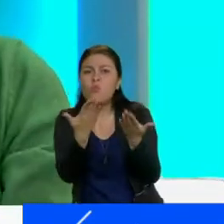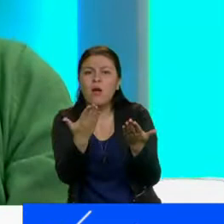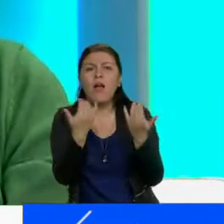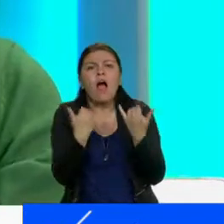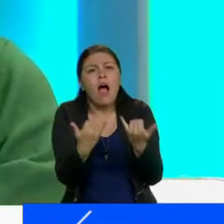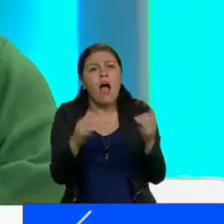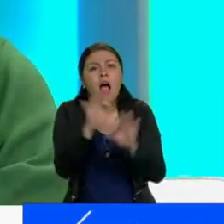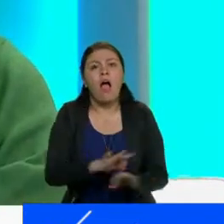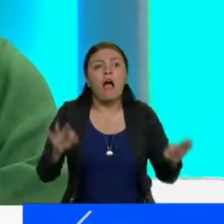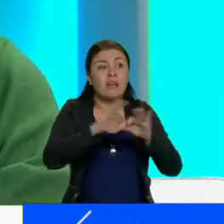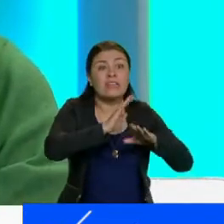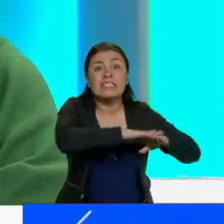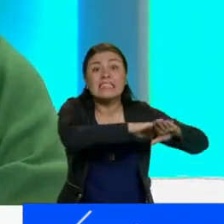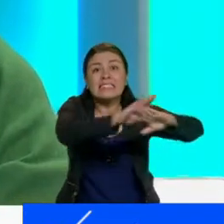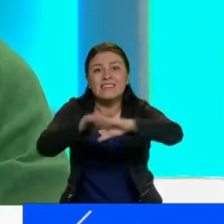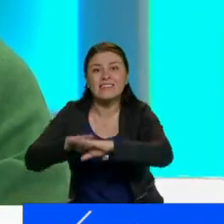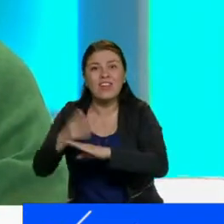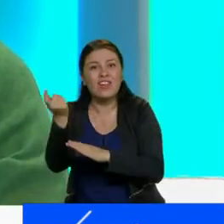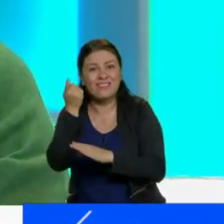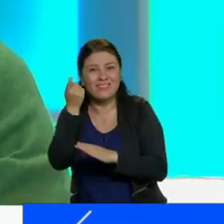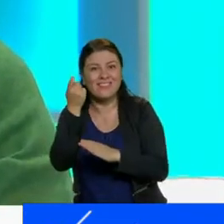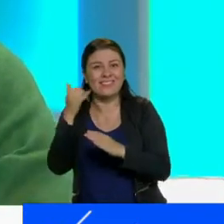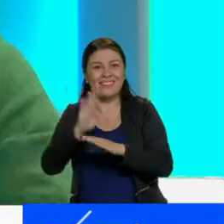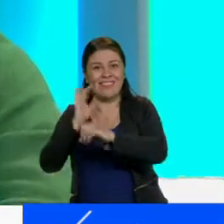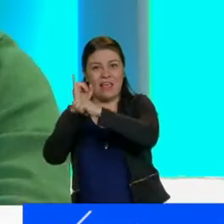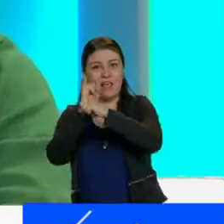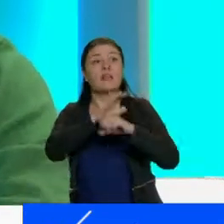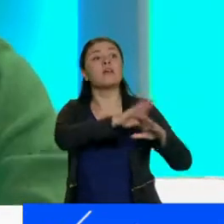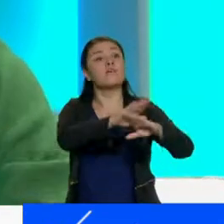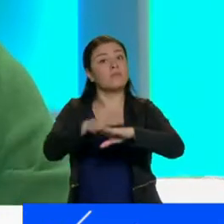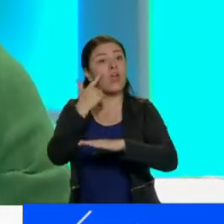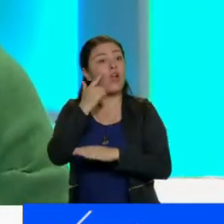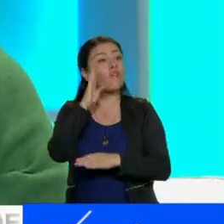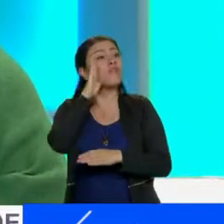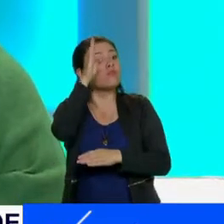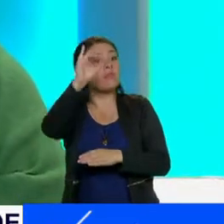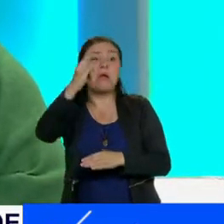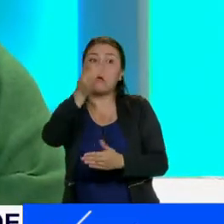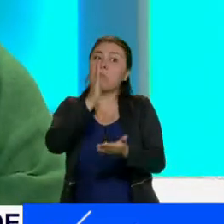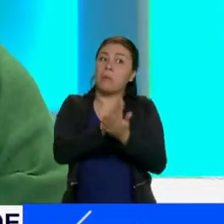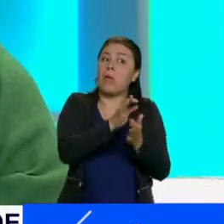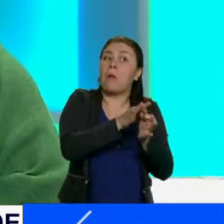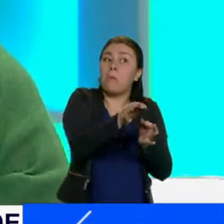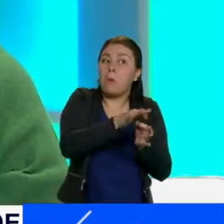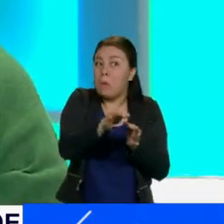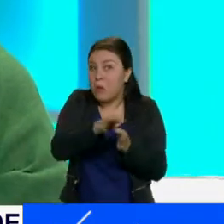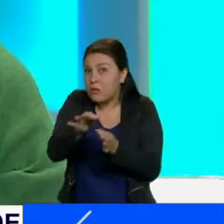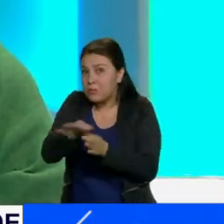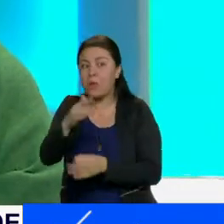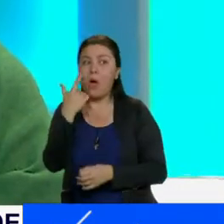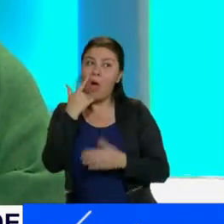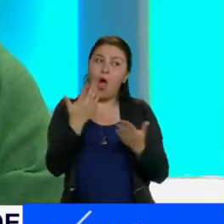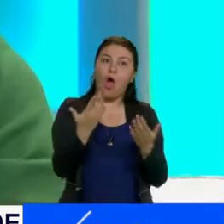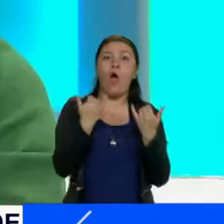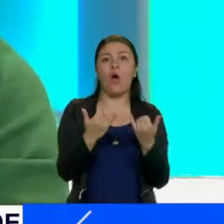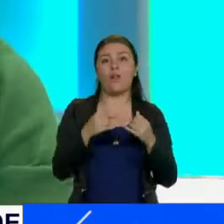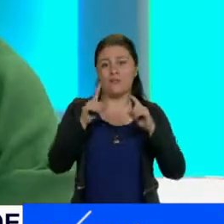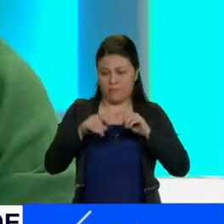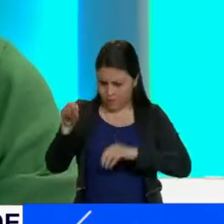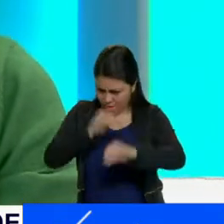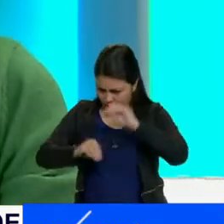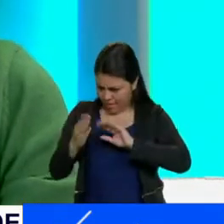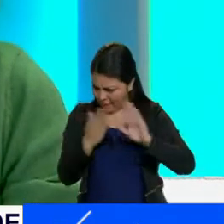una alerta sobre todos estos municipios que pueden estar en riesgo y estamos frente a la actualización de los planes de ordenamiento territorial, pues